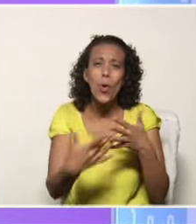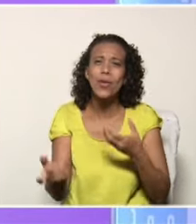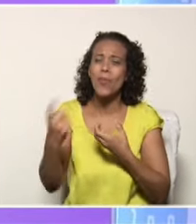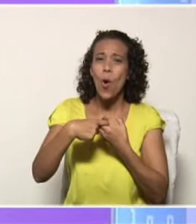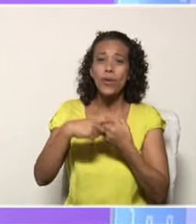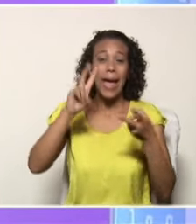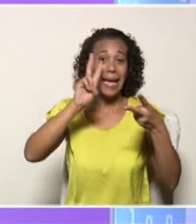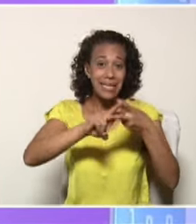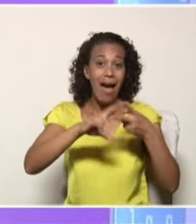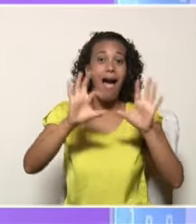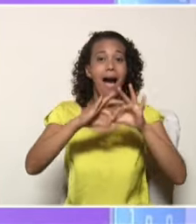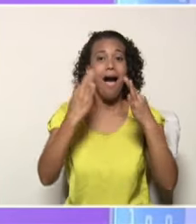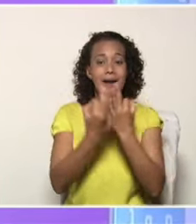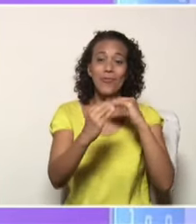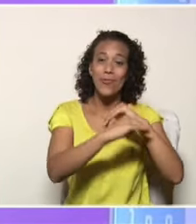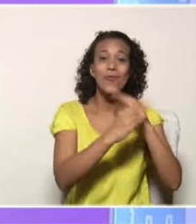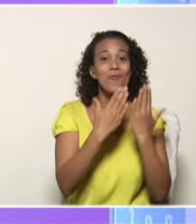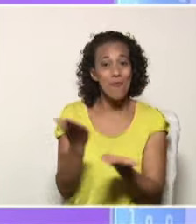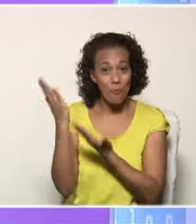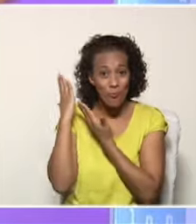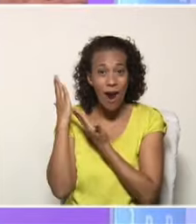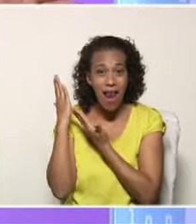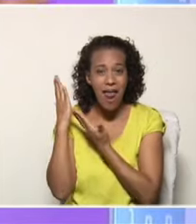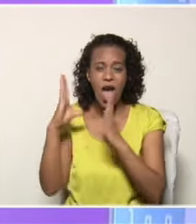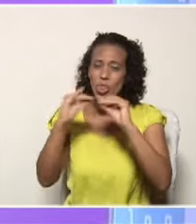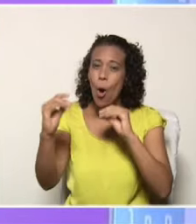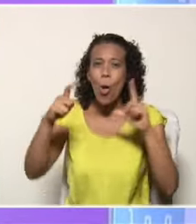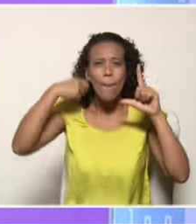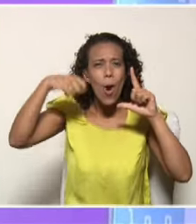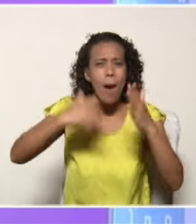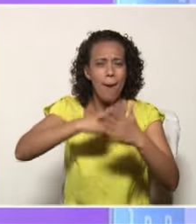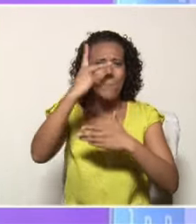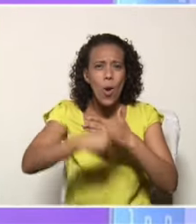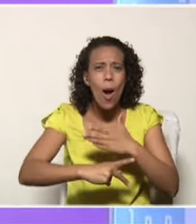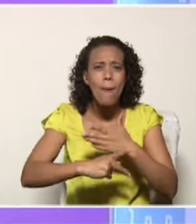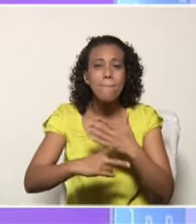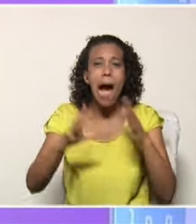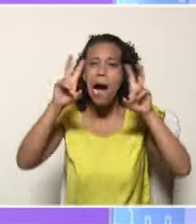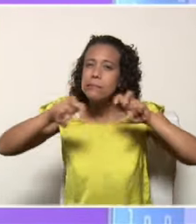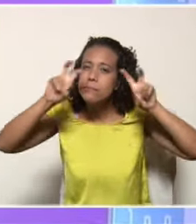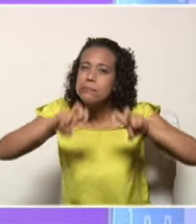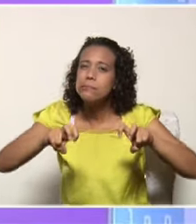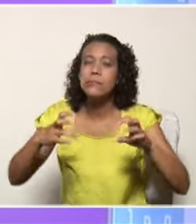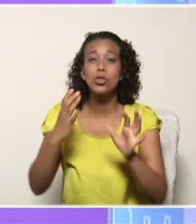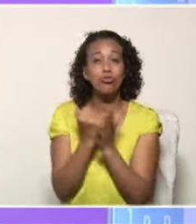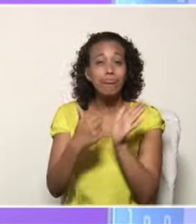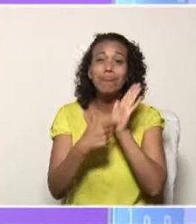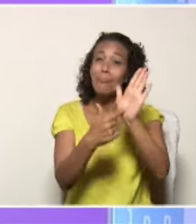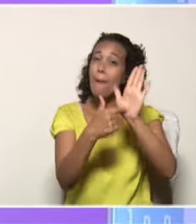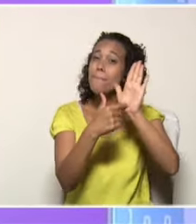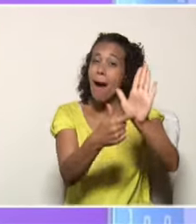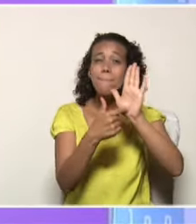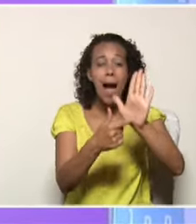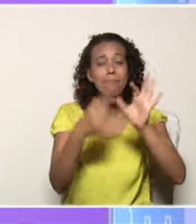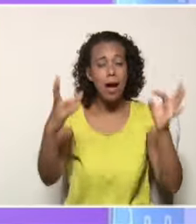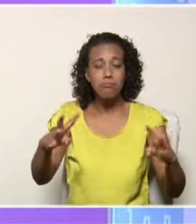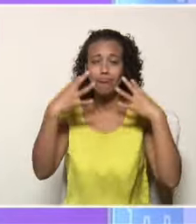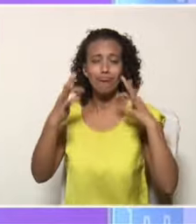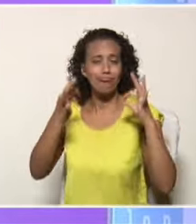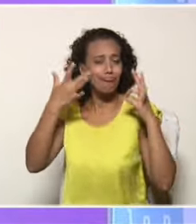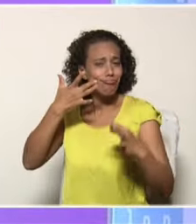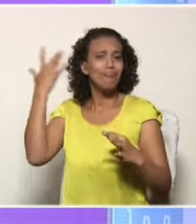la etiqueta Cada Familia Una Escuela. Como en todos los programas, nosotros vamos a encargarnos de que tú seas los protagonistas